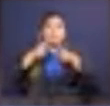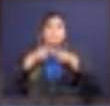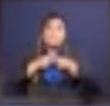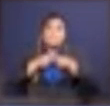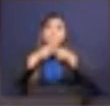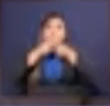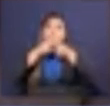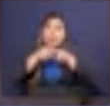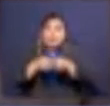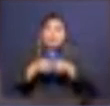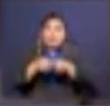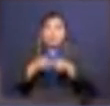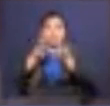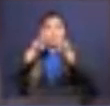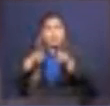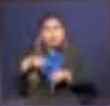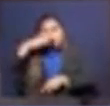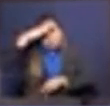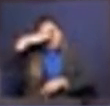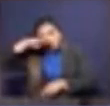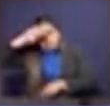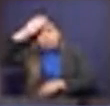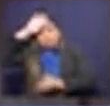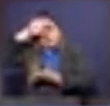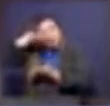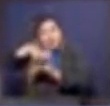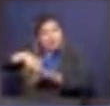préstamos al sector agropecuario,